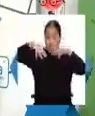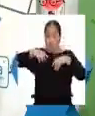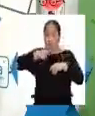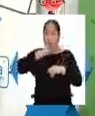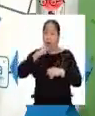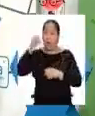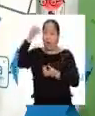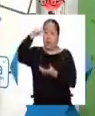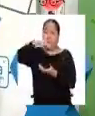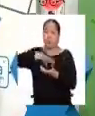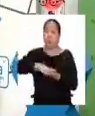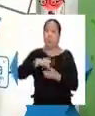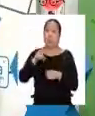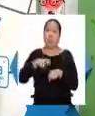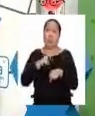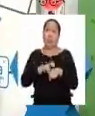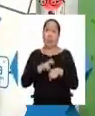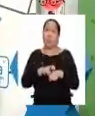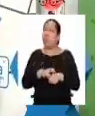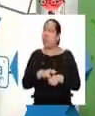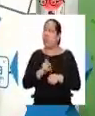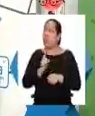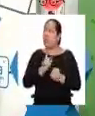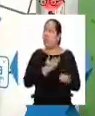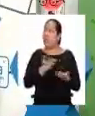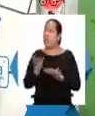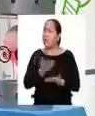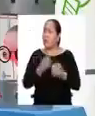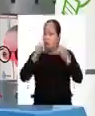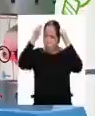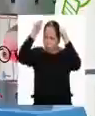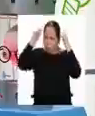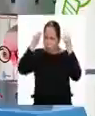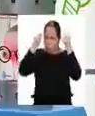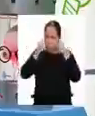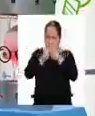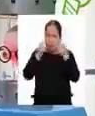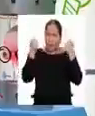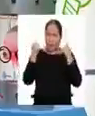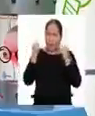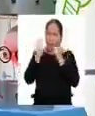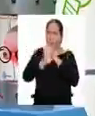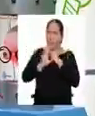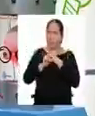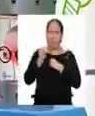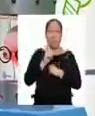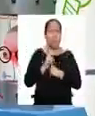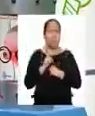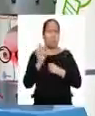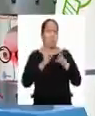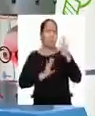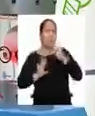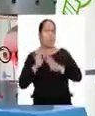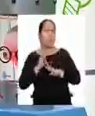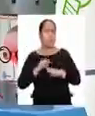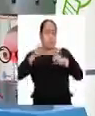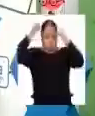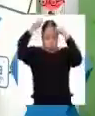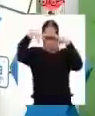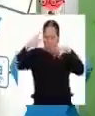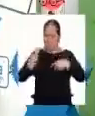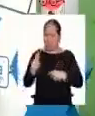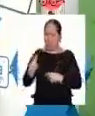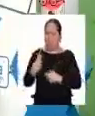regarla de manera natural. ¿Y no vas a llevar un periódico o algo que te cubra, Diego? No, esta vez no me preocupa que nos mojemos los dos bajo la